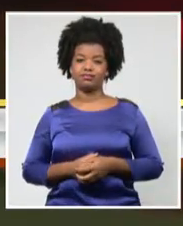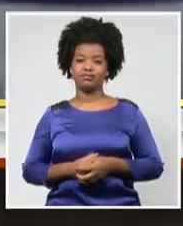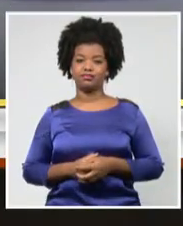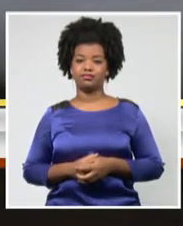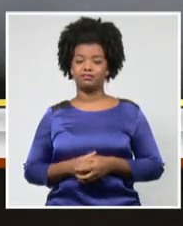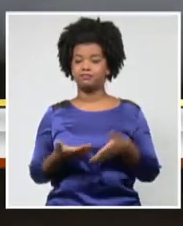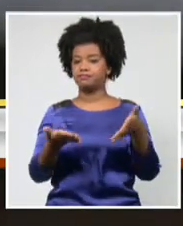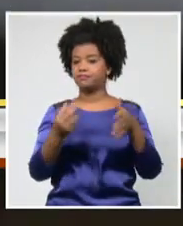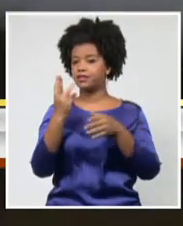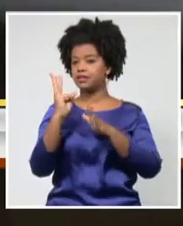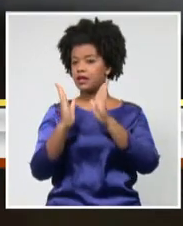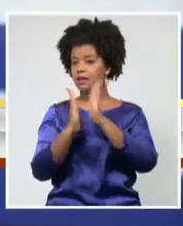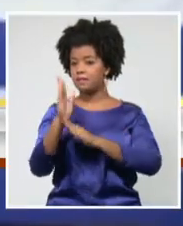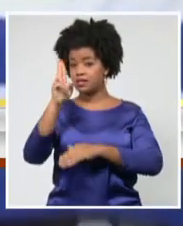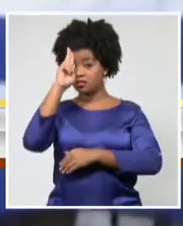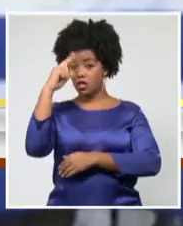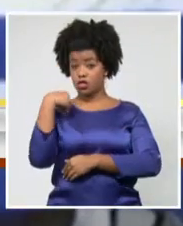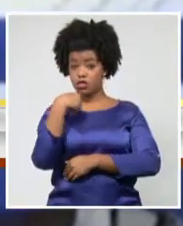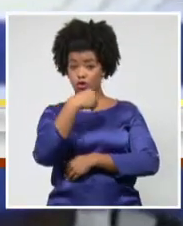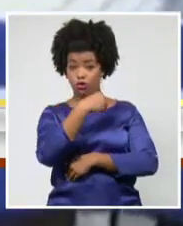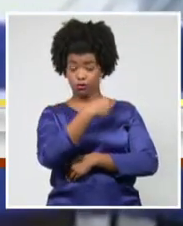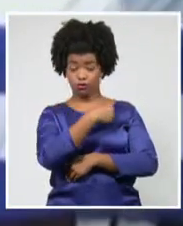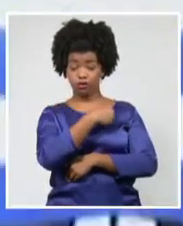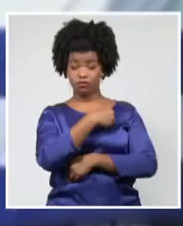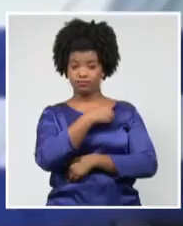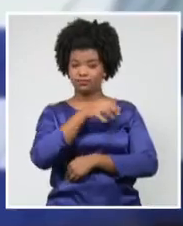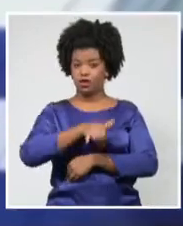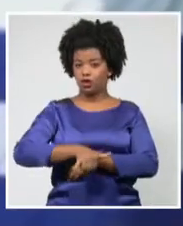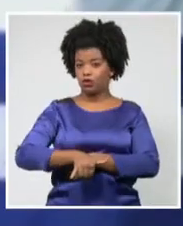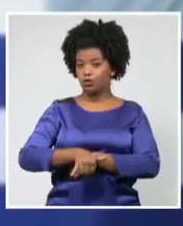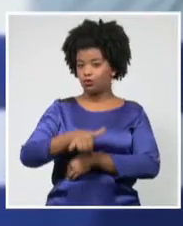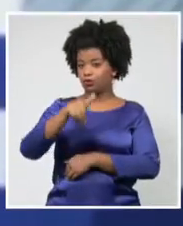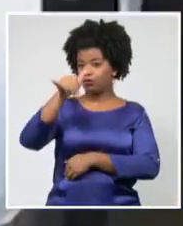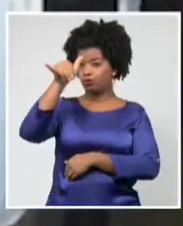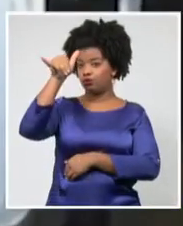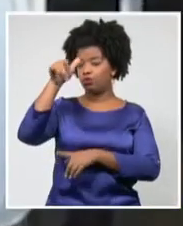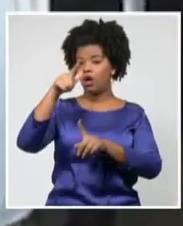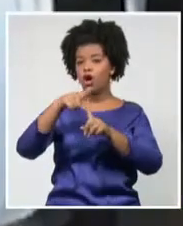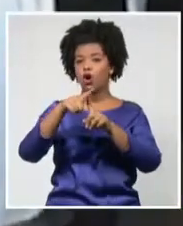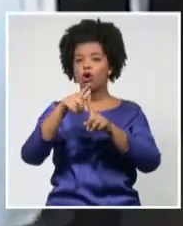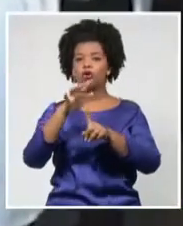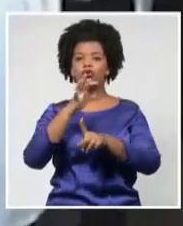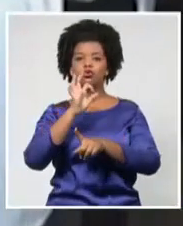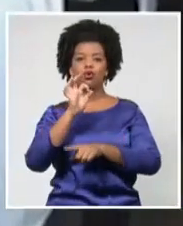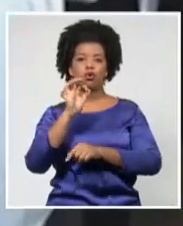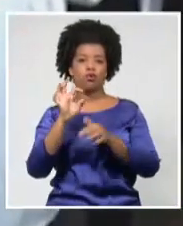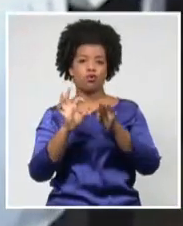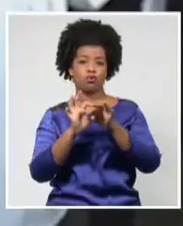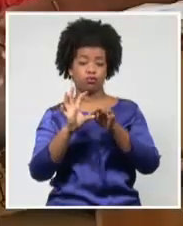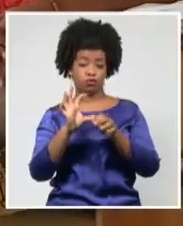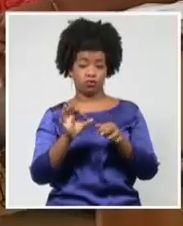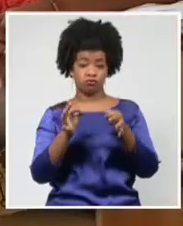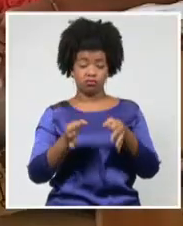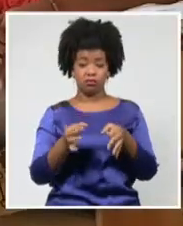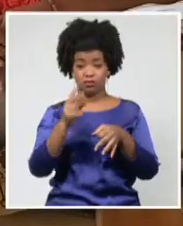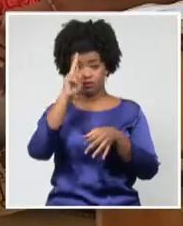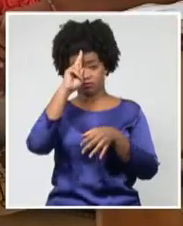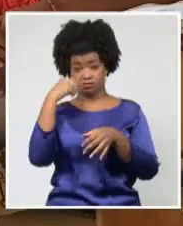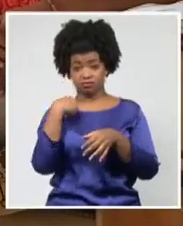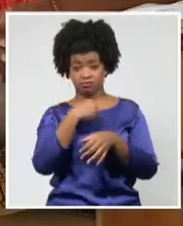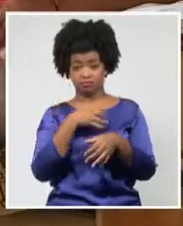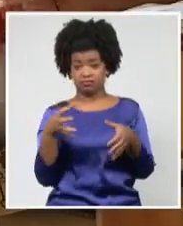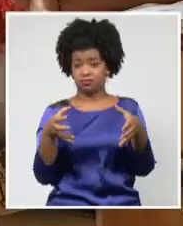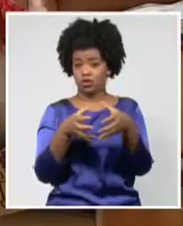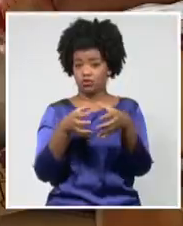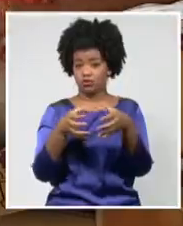Hace más de tres meses, el doctor Miguel Gómez Cruz partió a la República Togolesa al frente de la Brigada Médica Cubana Henry Reef. Mientras, en su